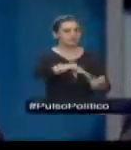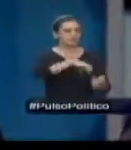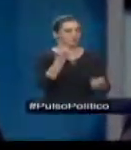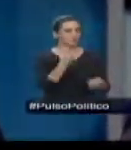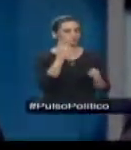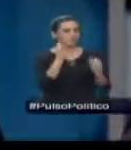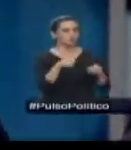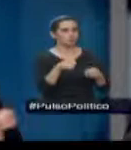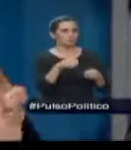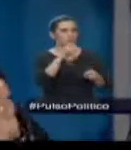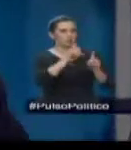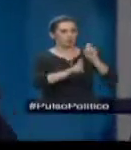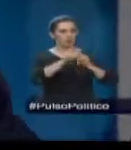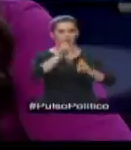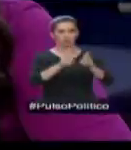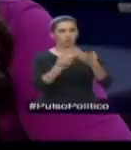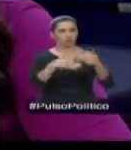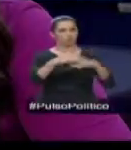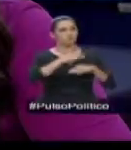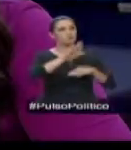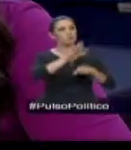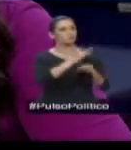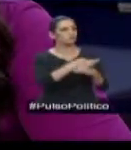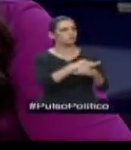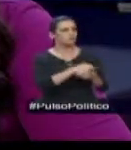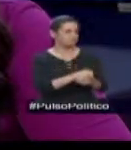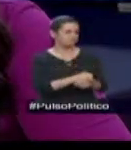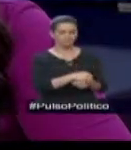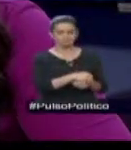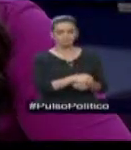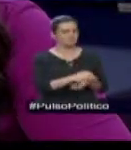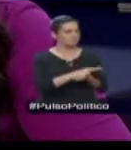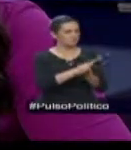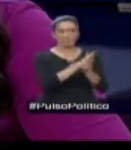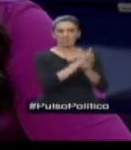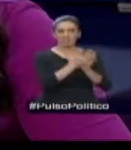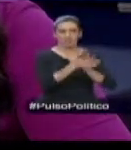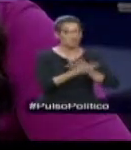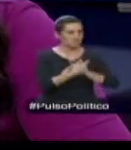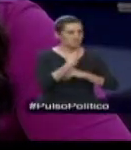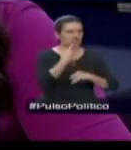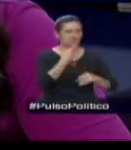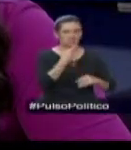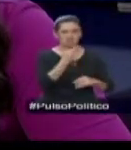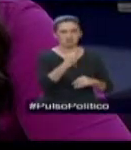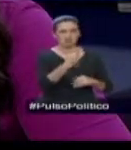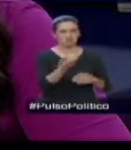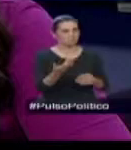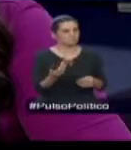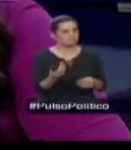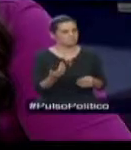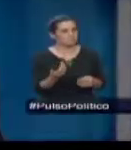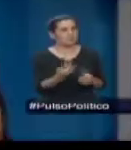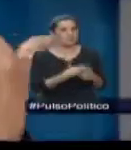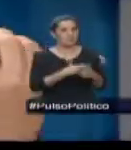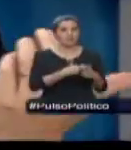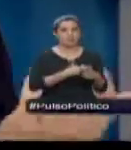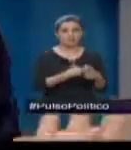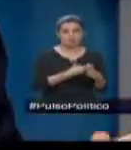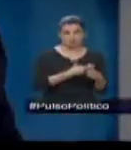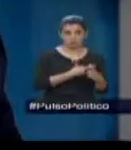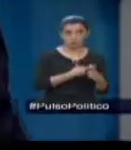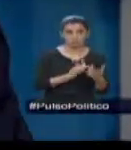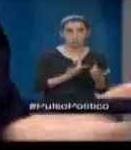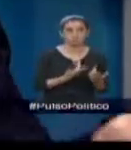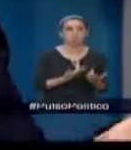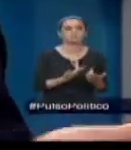solamente pueden hacer consulta a los de los asuntos de su competencia yo he escuchado ninguna intervención en ningún sentido de tal manera ve que como decía luis